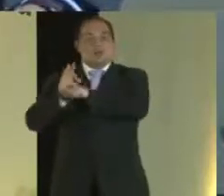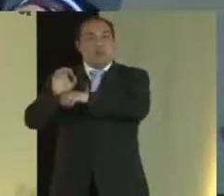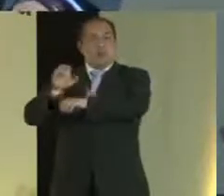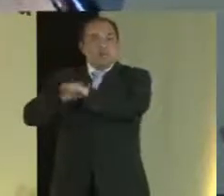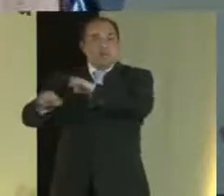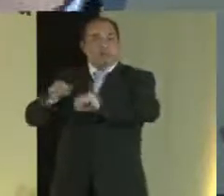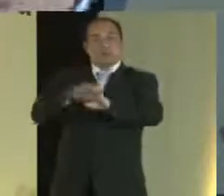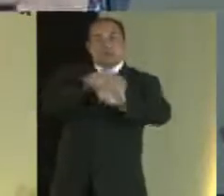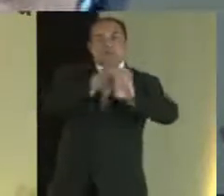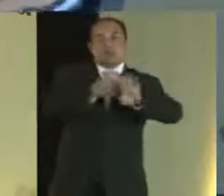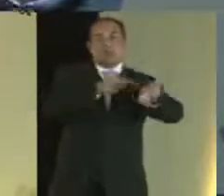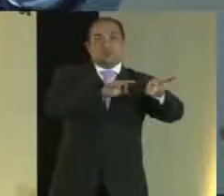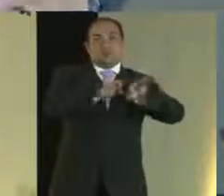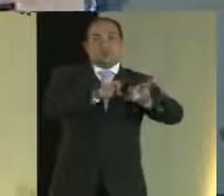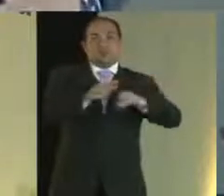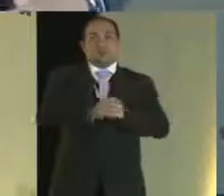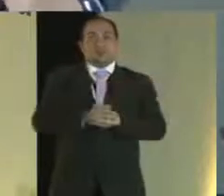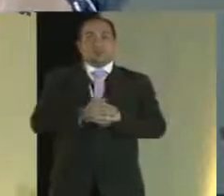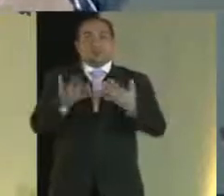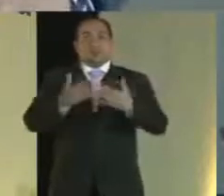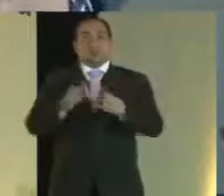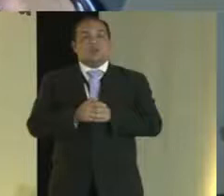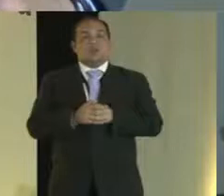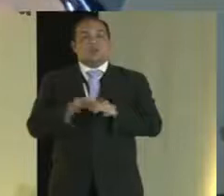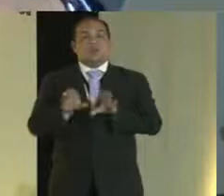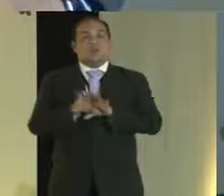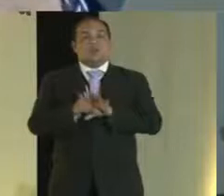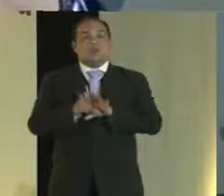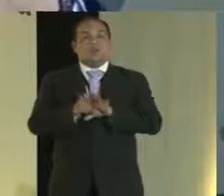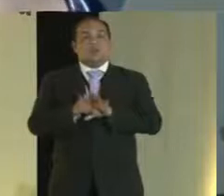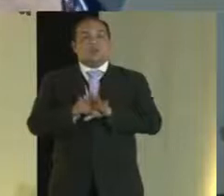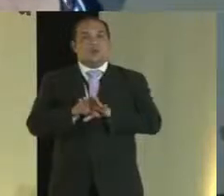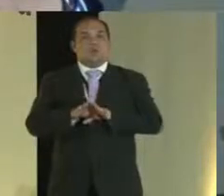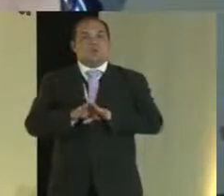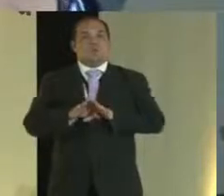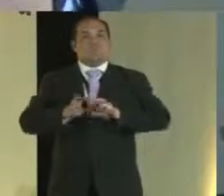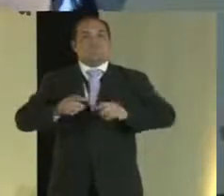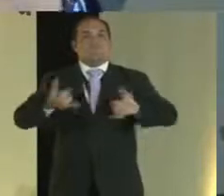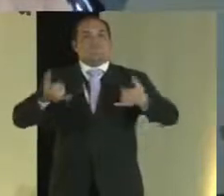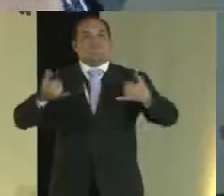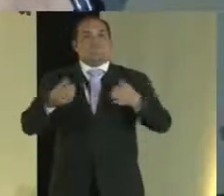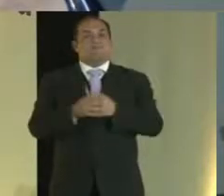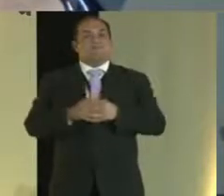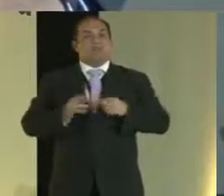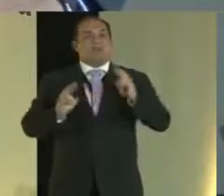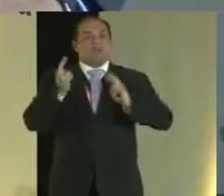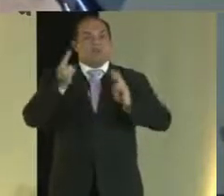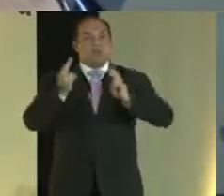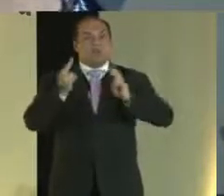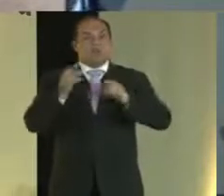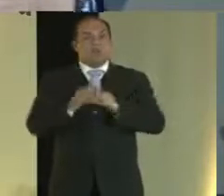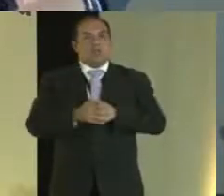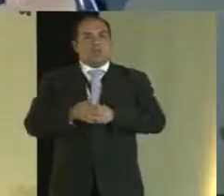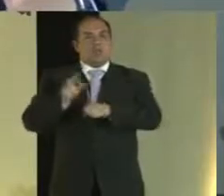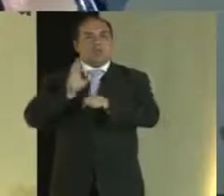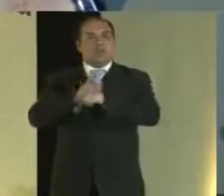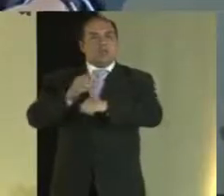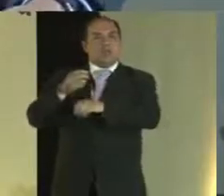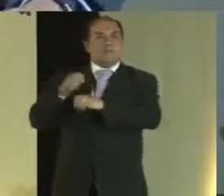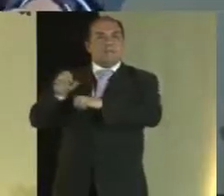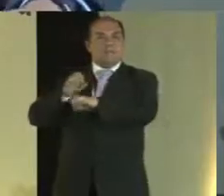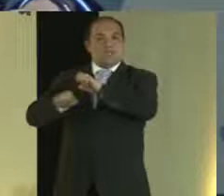trabajadores, cuando hicieron hasta golpes de Estado como en Chile para defender a sus empresas de